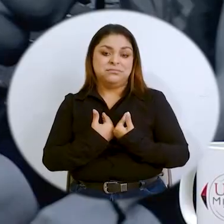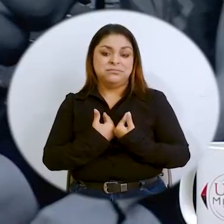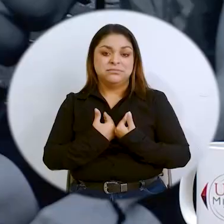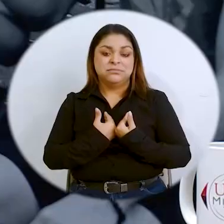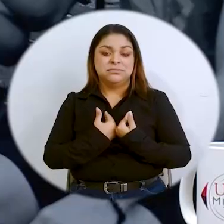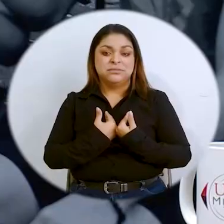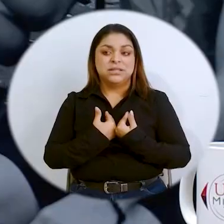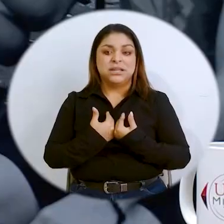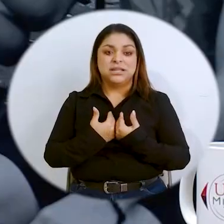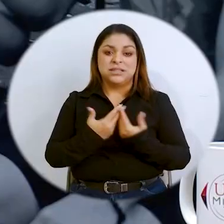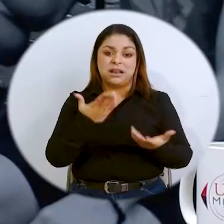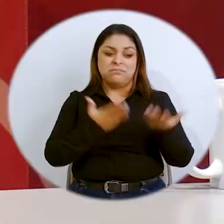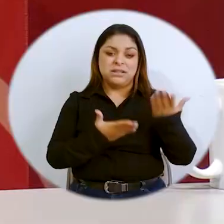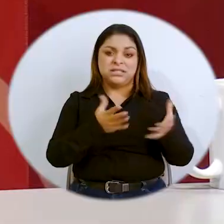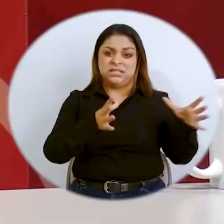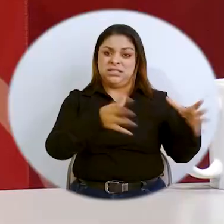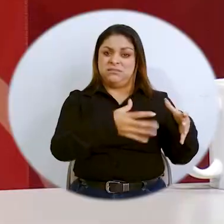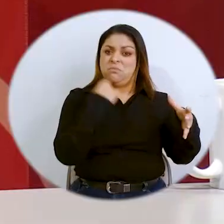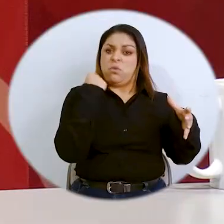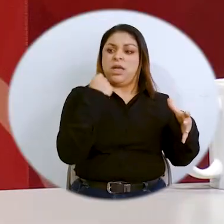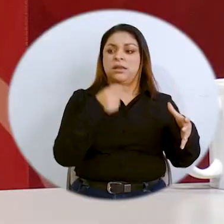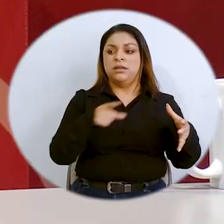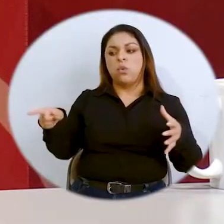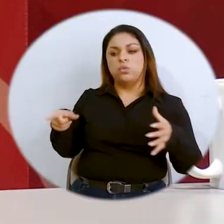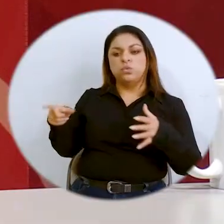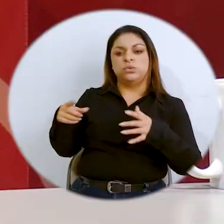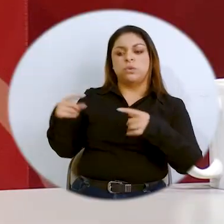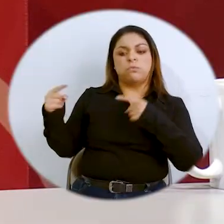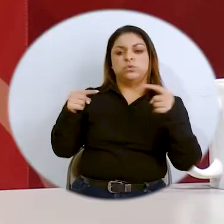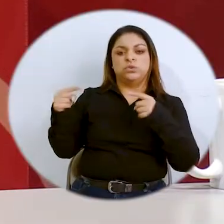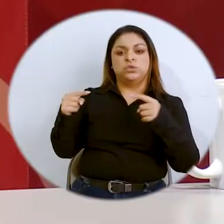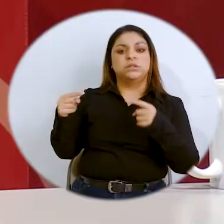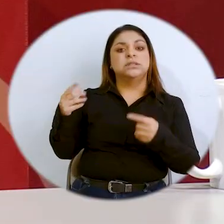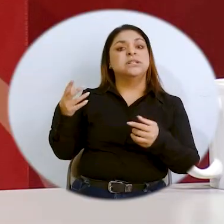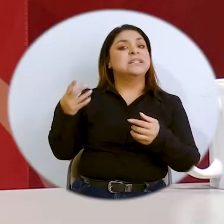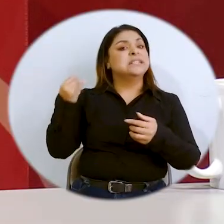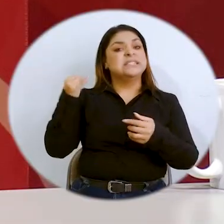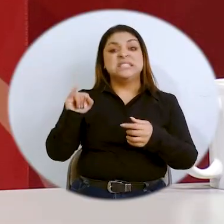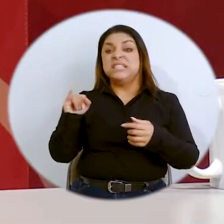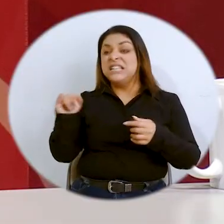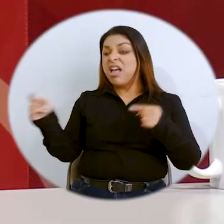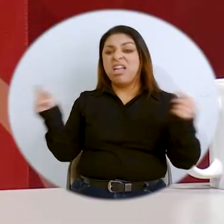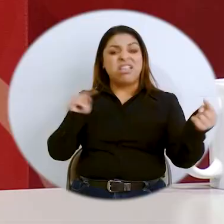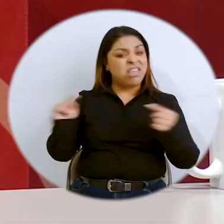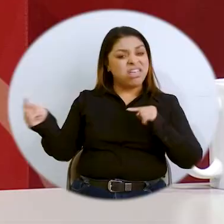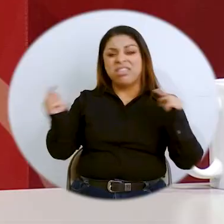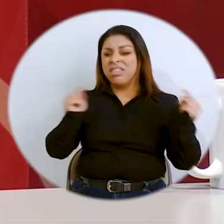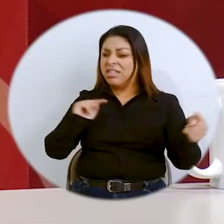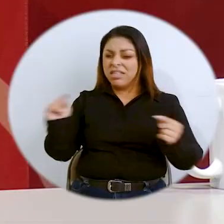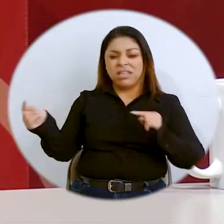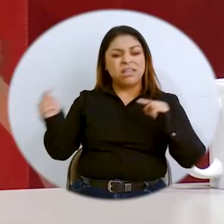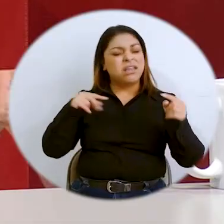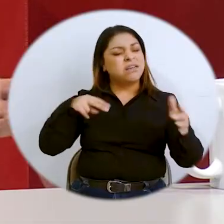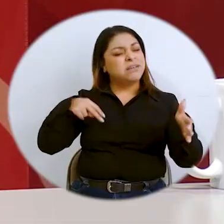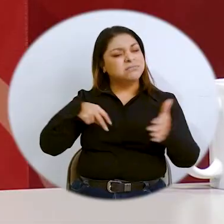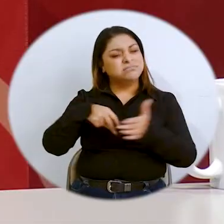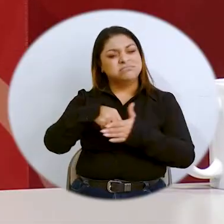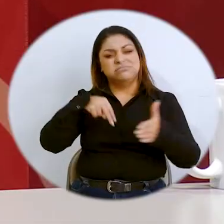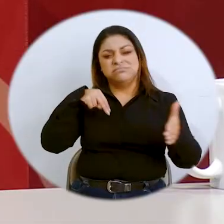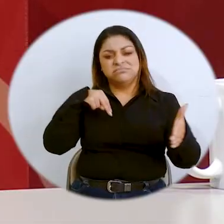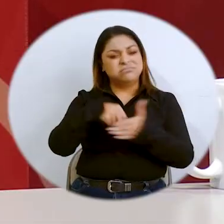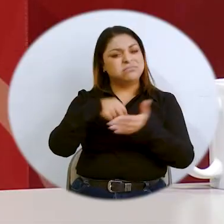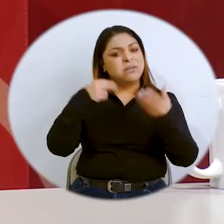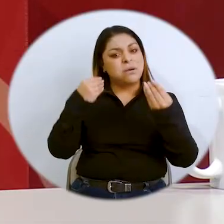tanto el bloque de oposición puede arriesgar mucho para las siguientes elecciones, ¿verdad? Si no se sienta a dialogar y solamente